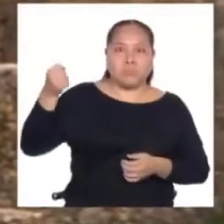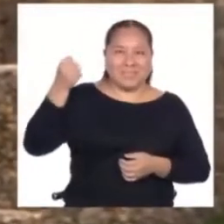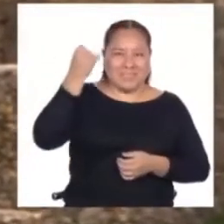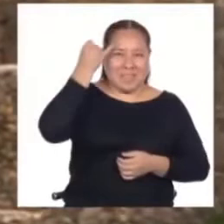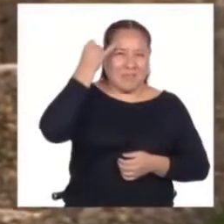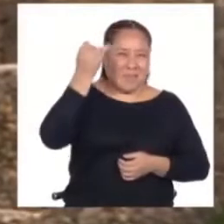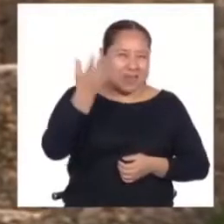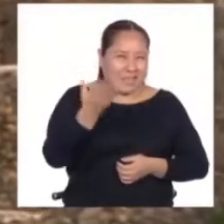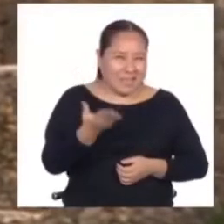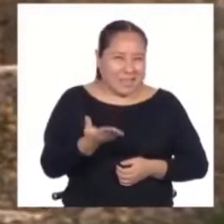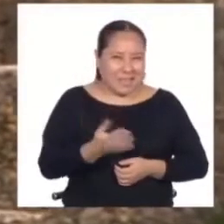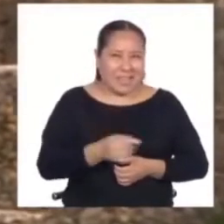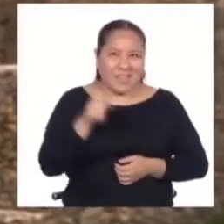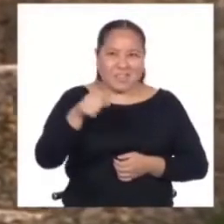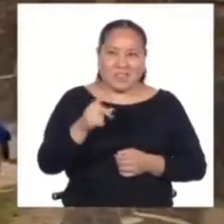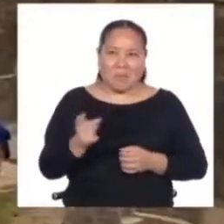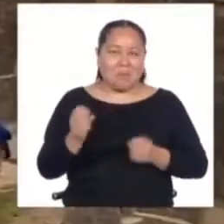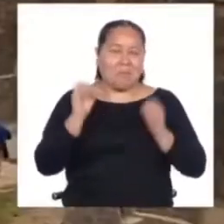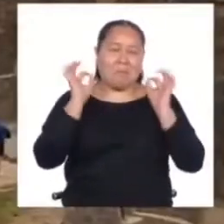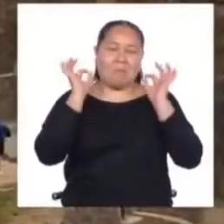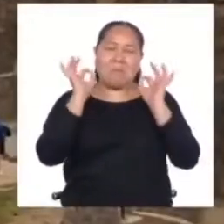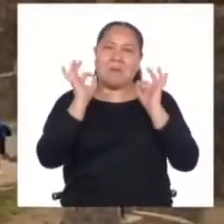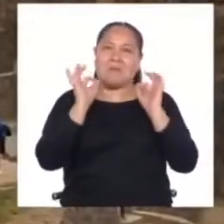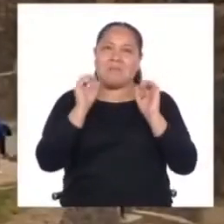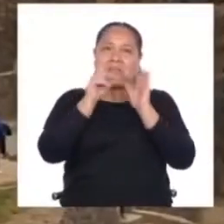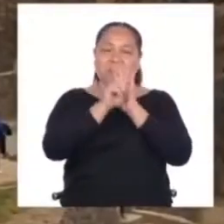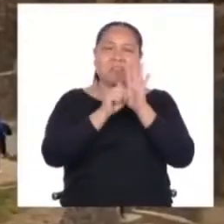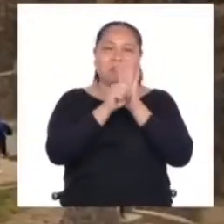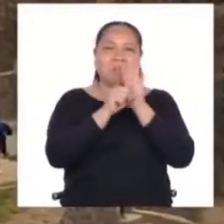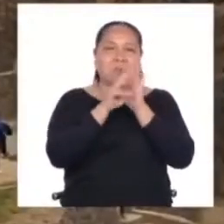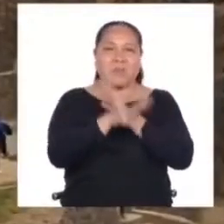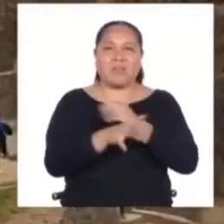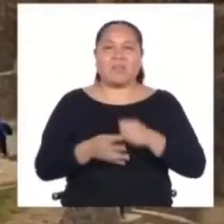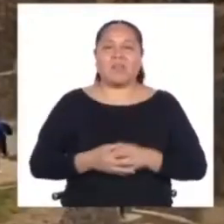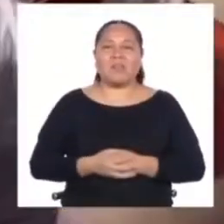quedaría genial en una película, ¿no?